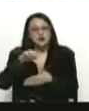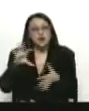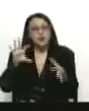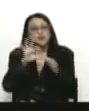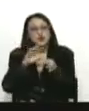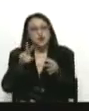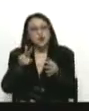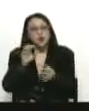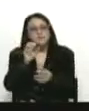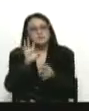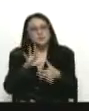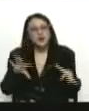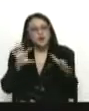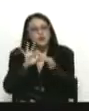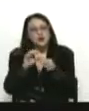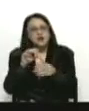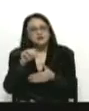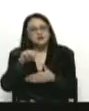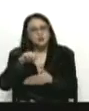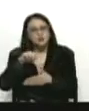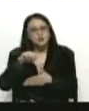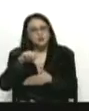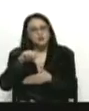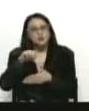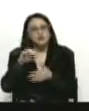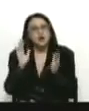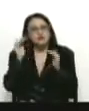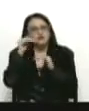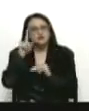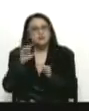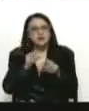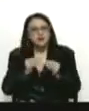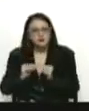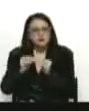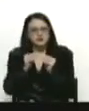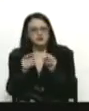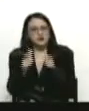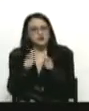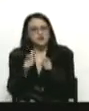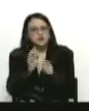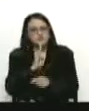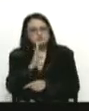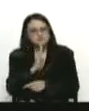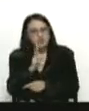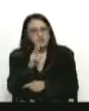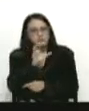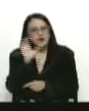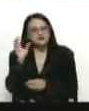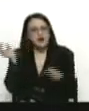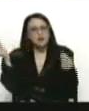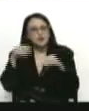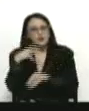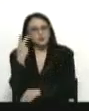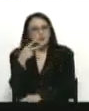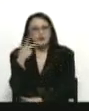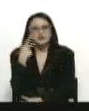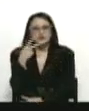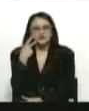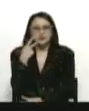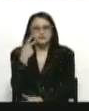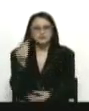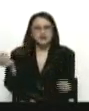Suramericanas, UNASUR. Estamos muy atentos a la recuperación de las reuniones bilaterales, de los acuerdos políticos,